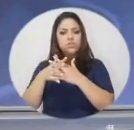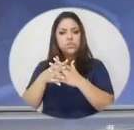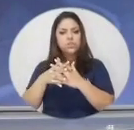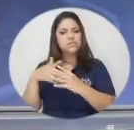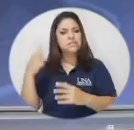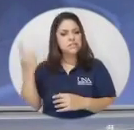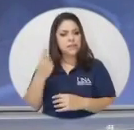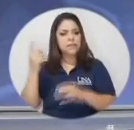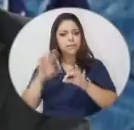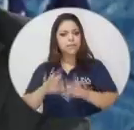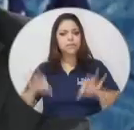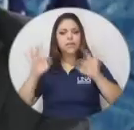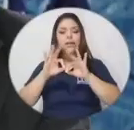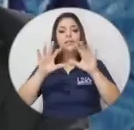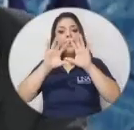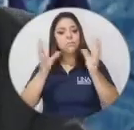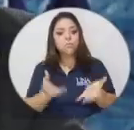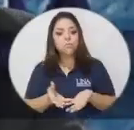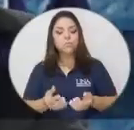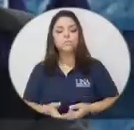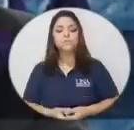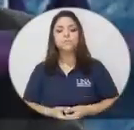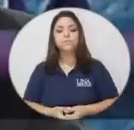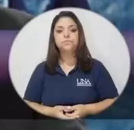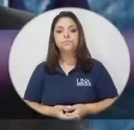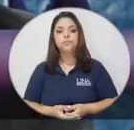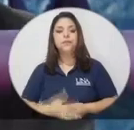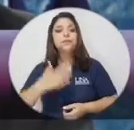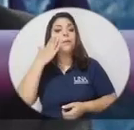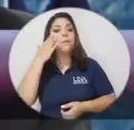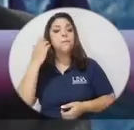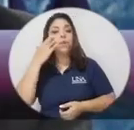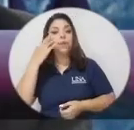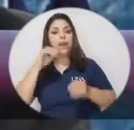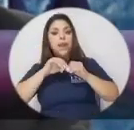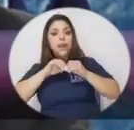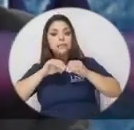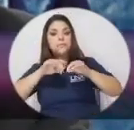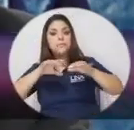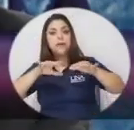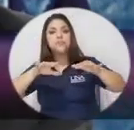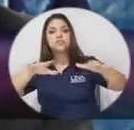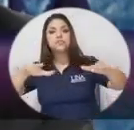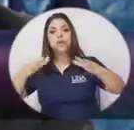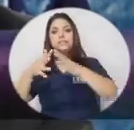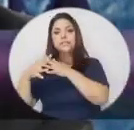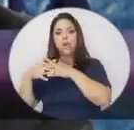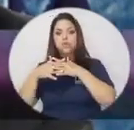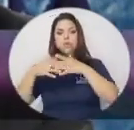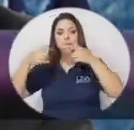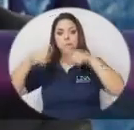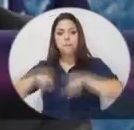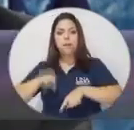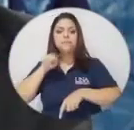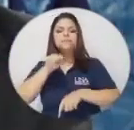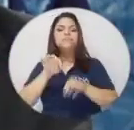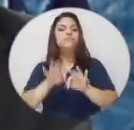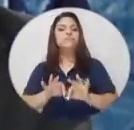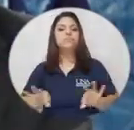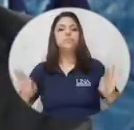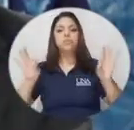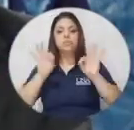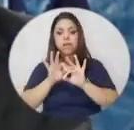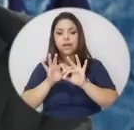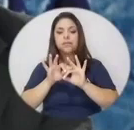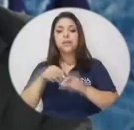Estados Unidos sigue siendo trascendental para el mundo. Es que las ondas de expansión que tiene lo que pasa en los Estados Unidos es fundamental. Es